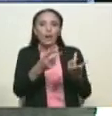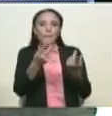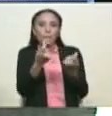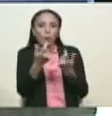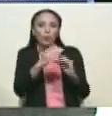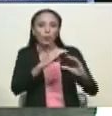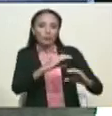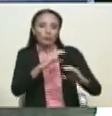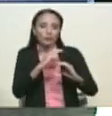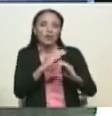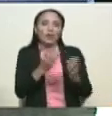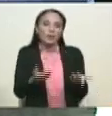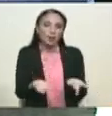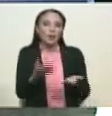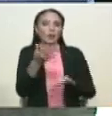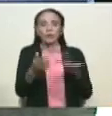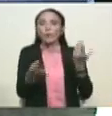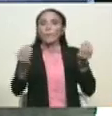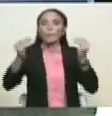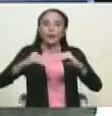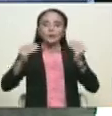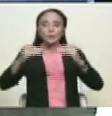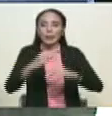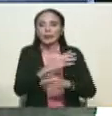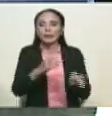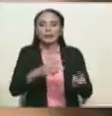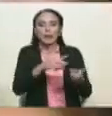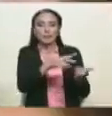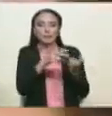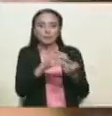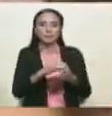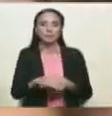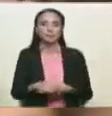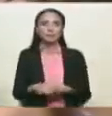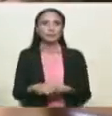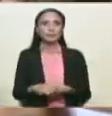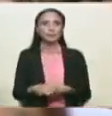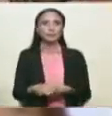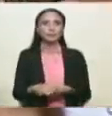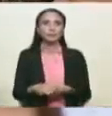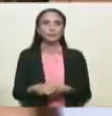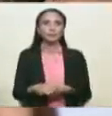compañeros vanguardia, compañero Frente Francisco de Miranda, compañera.